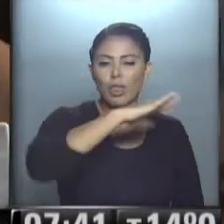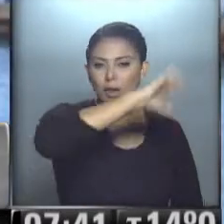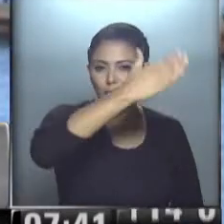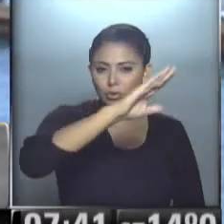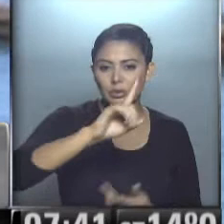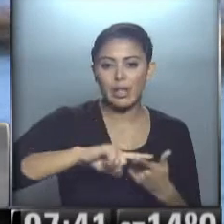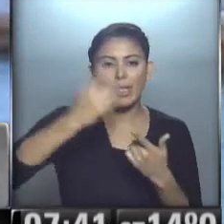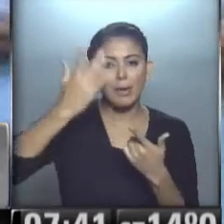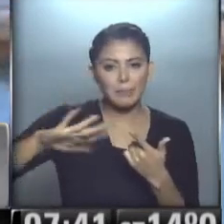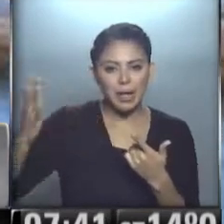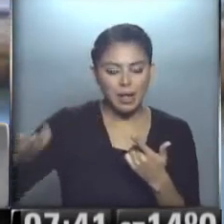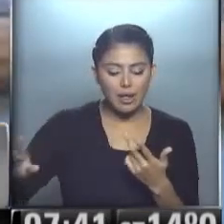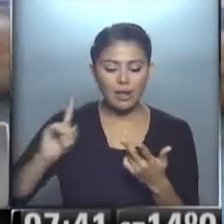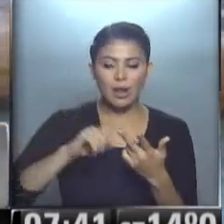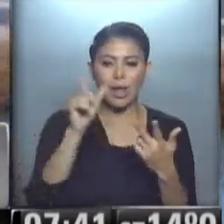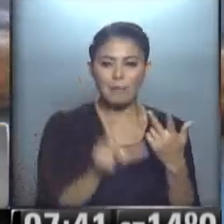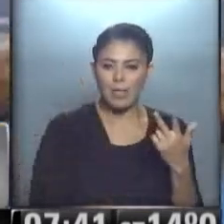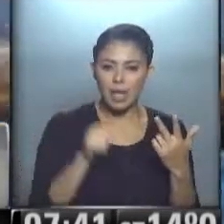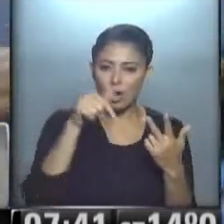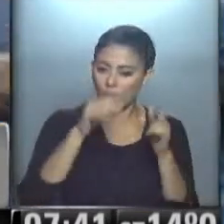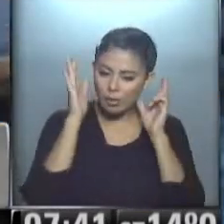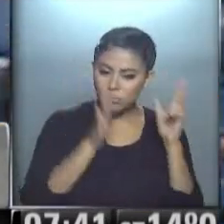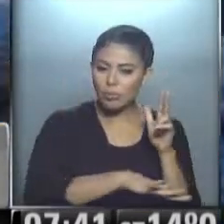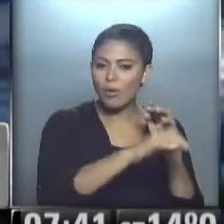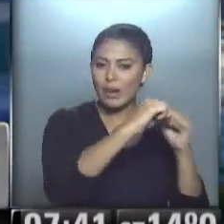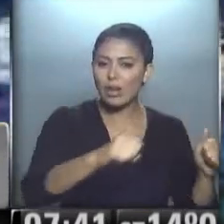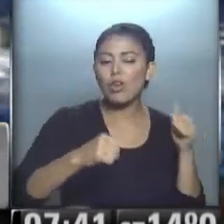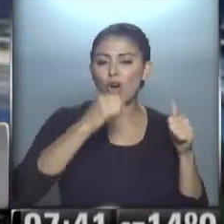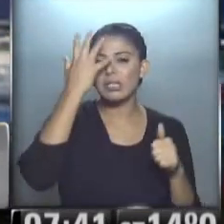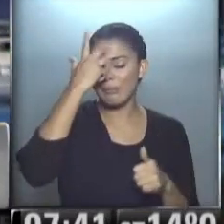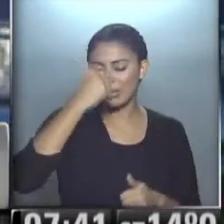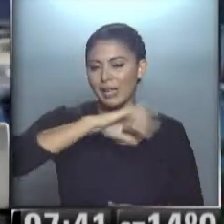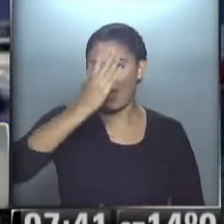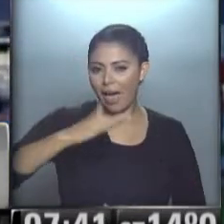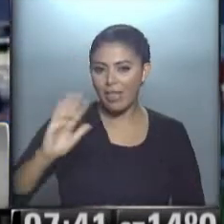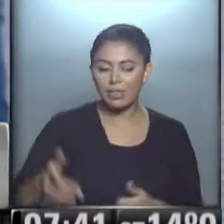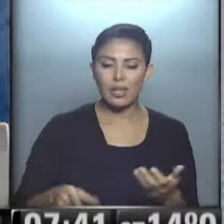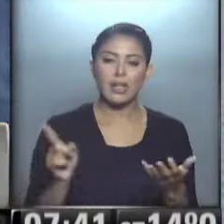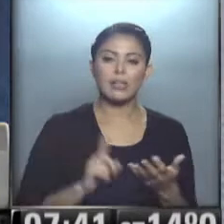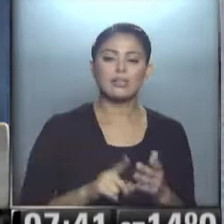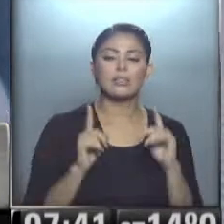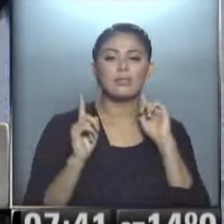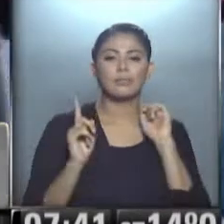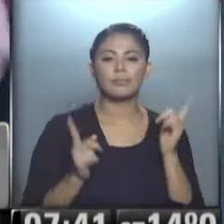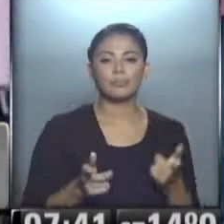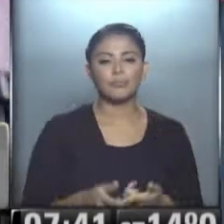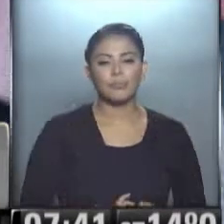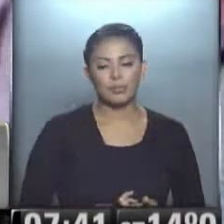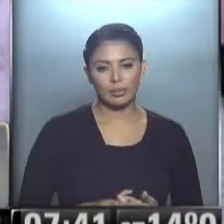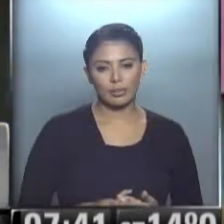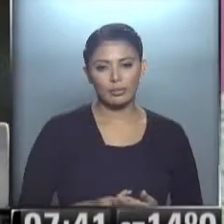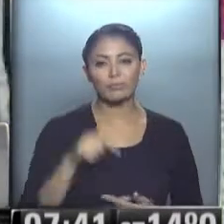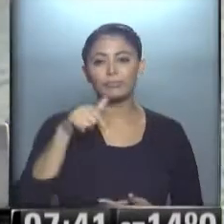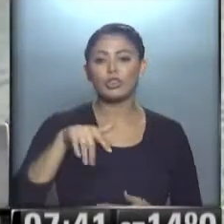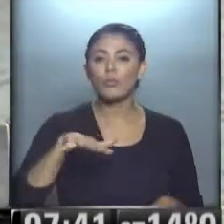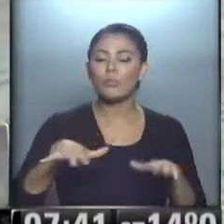la costa atlántica patagonia con epicentro en bariloche san martín los arios estamos pasando por